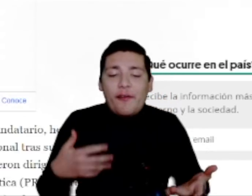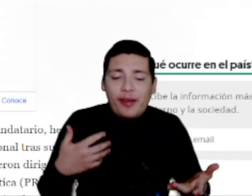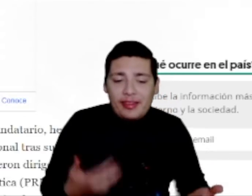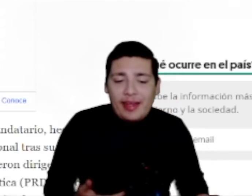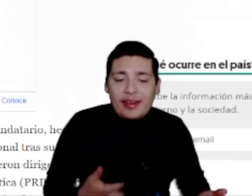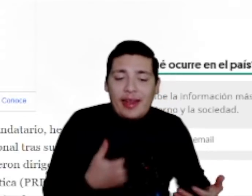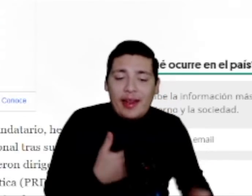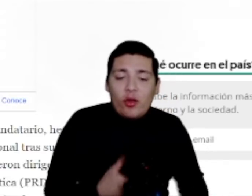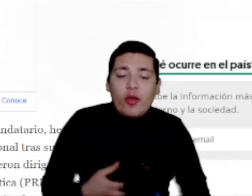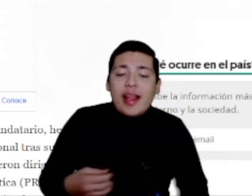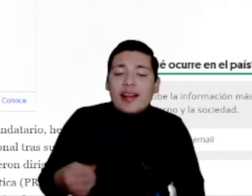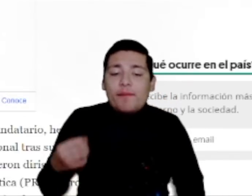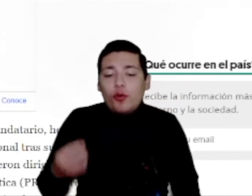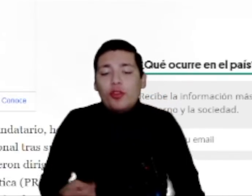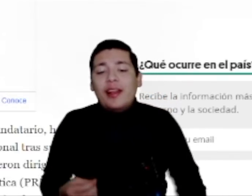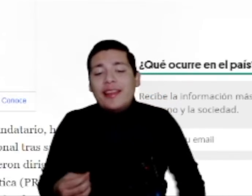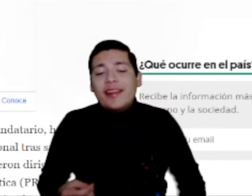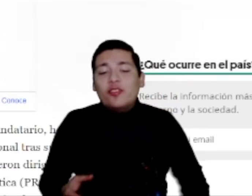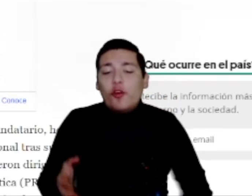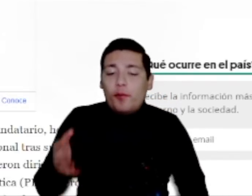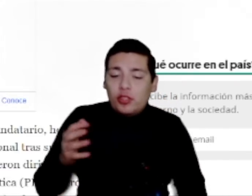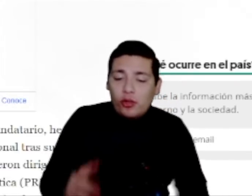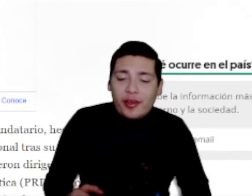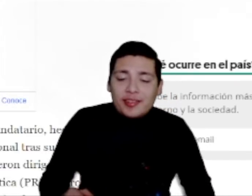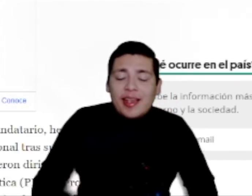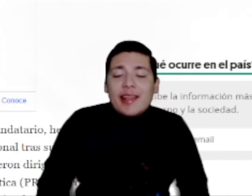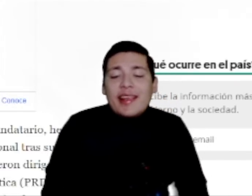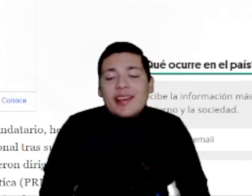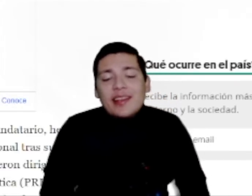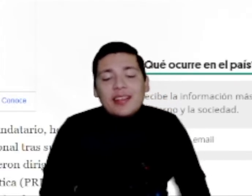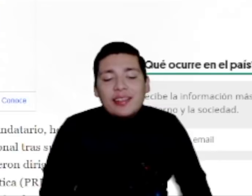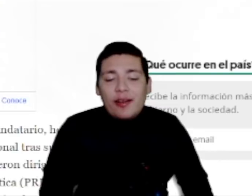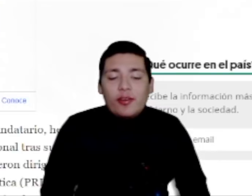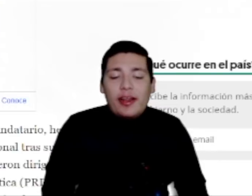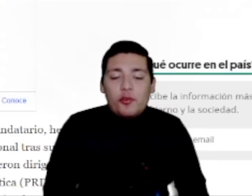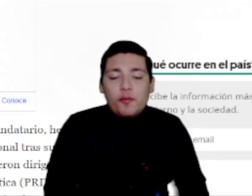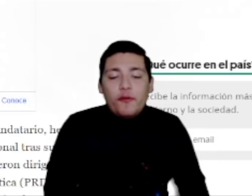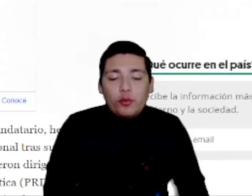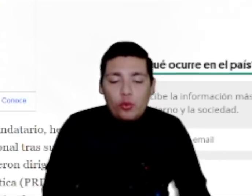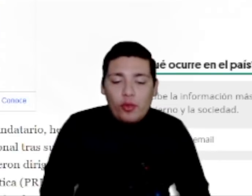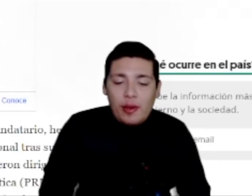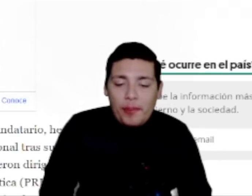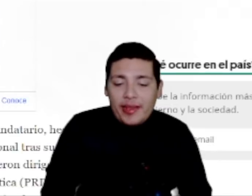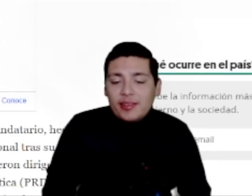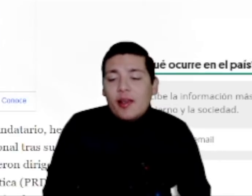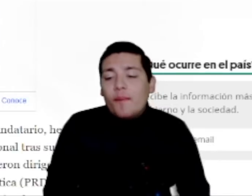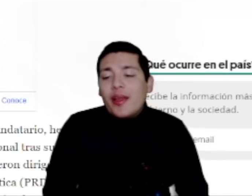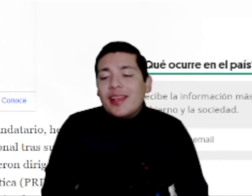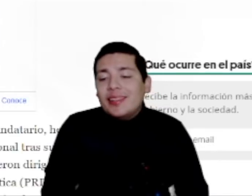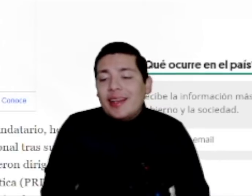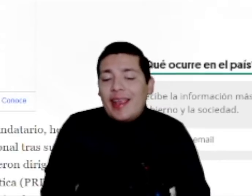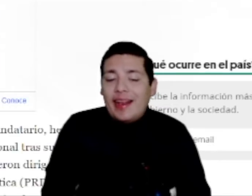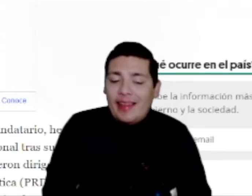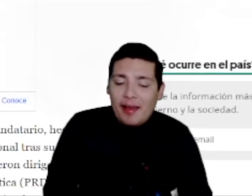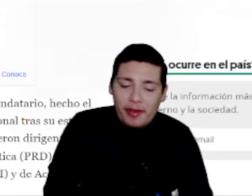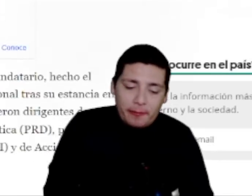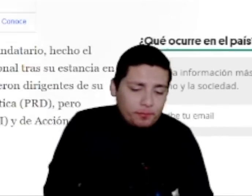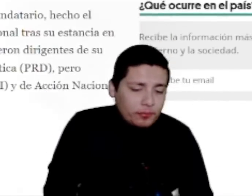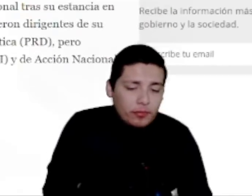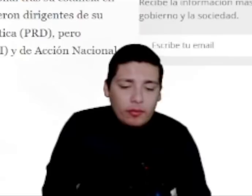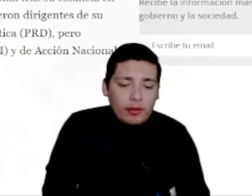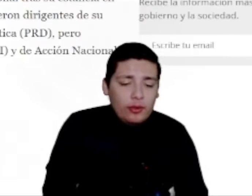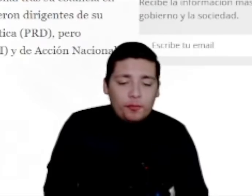llegara a faltar generó el repudio de líderes opositores, quienes rechazaron que el rumbo futuro del país pueda ser